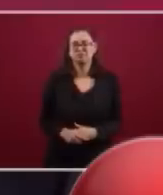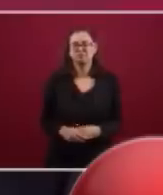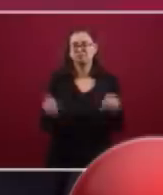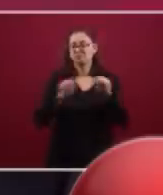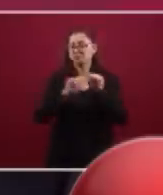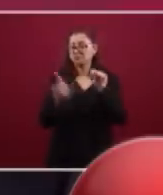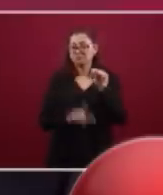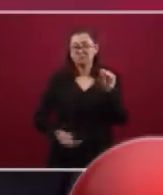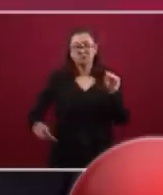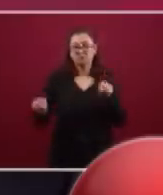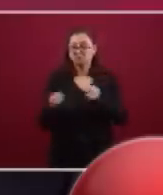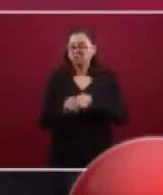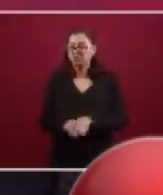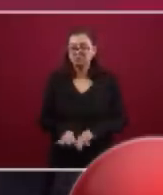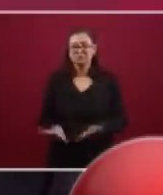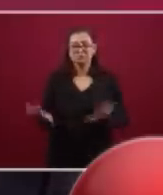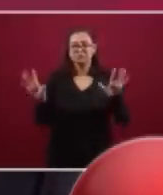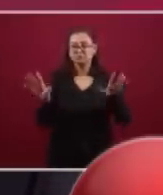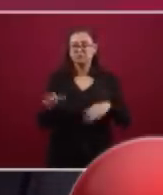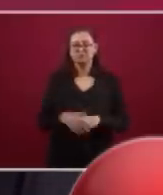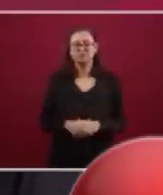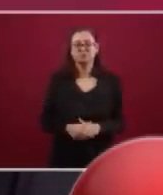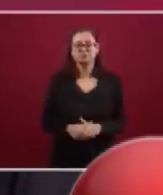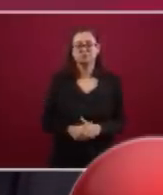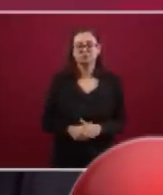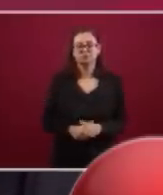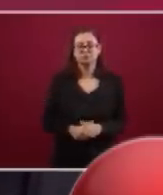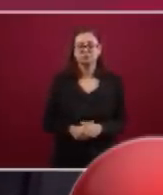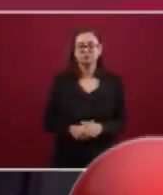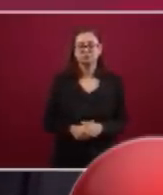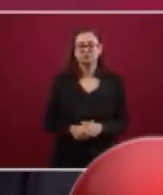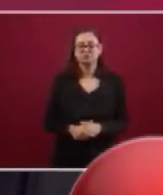país se saben más cosas.